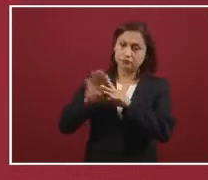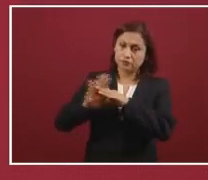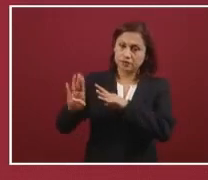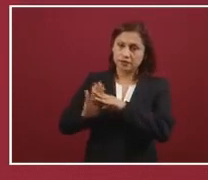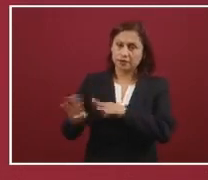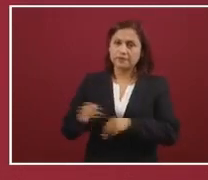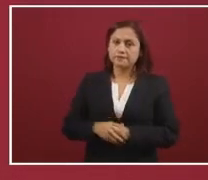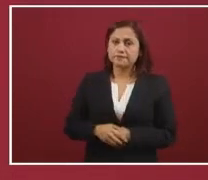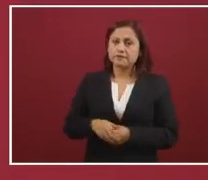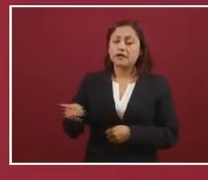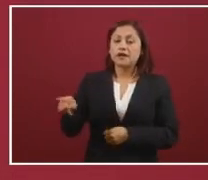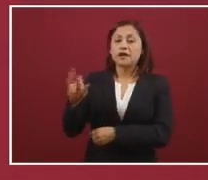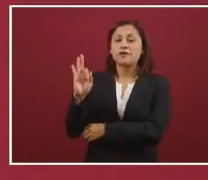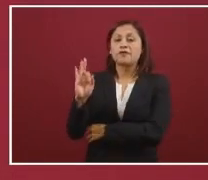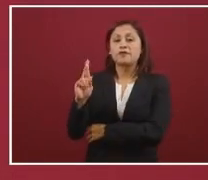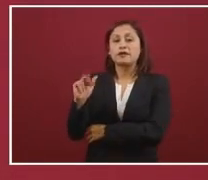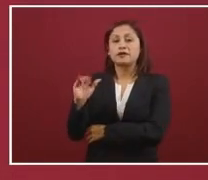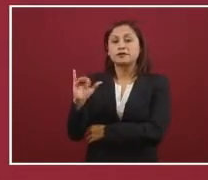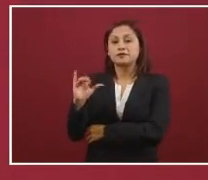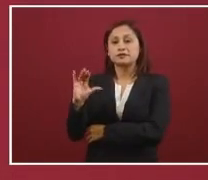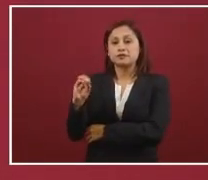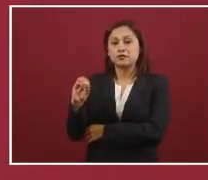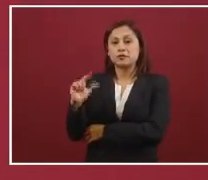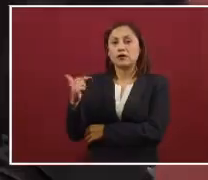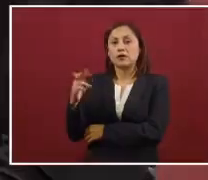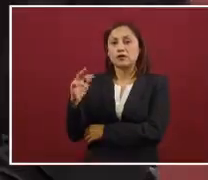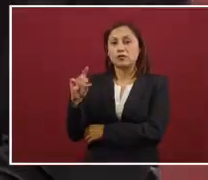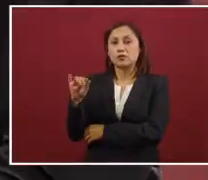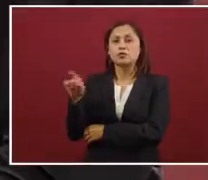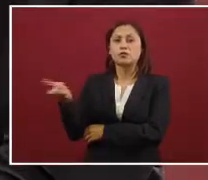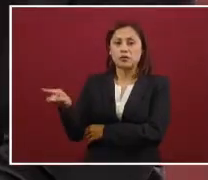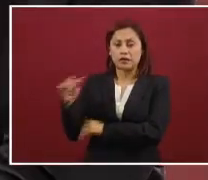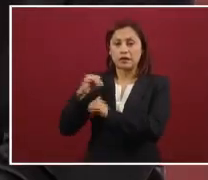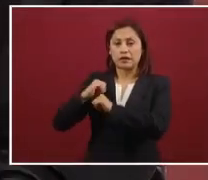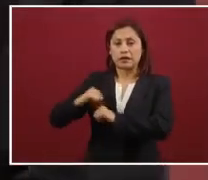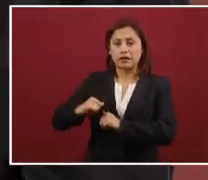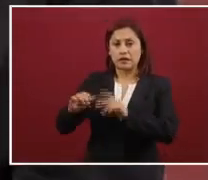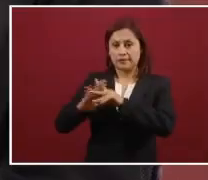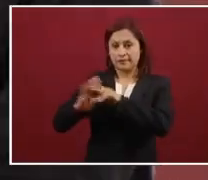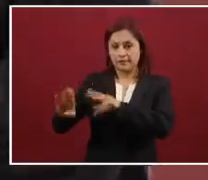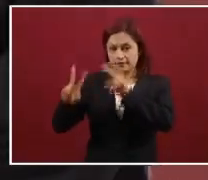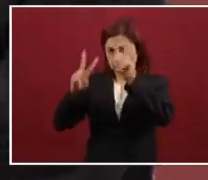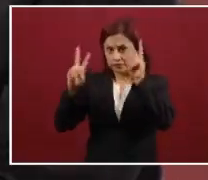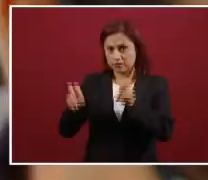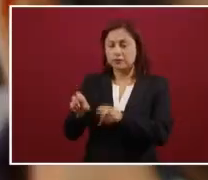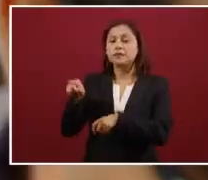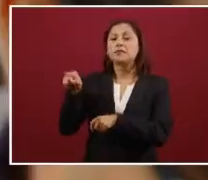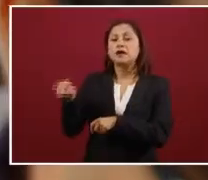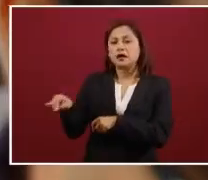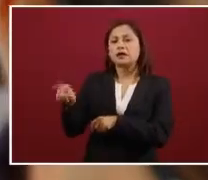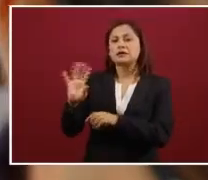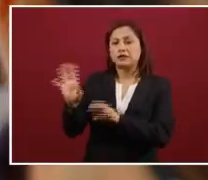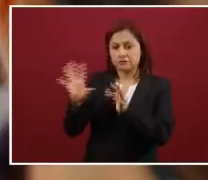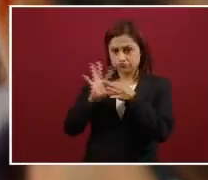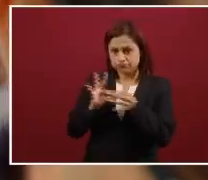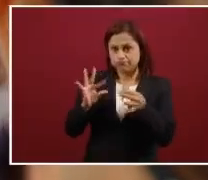Francisco Garduño de Migración de cómo vamos en el plan.